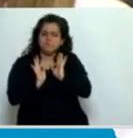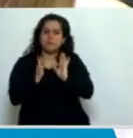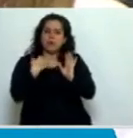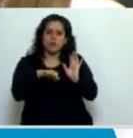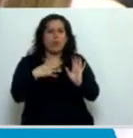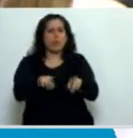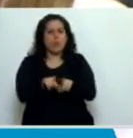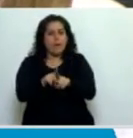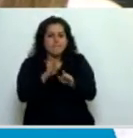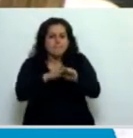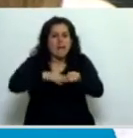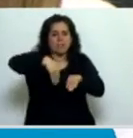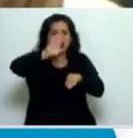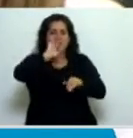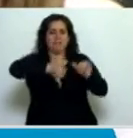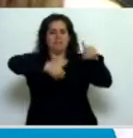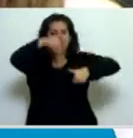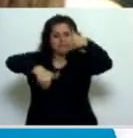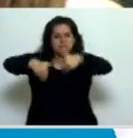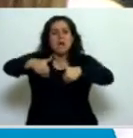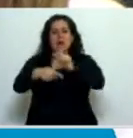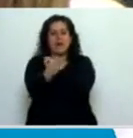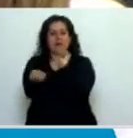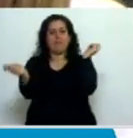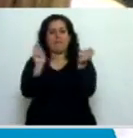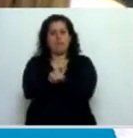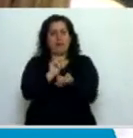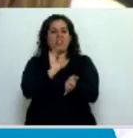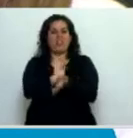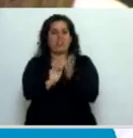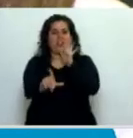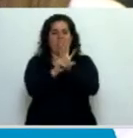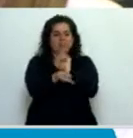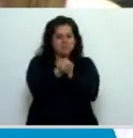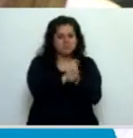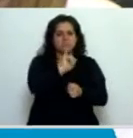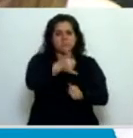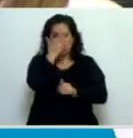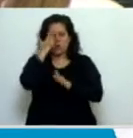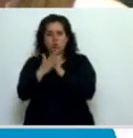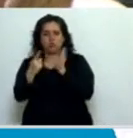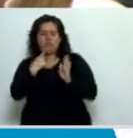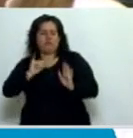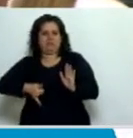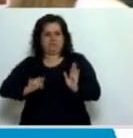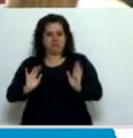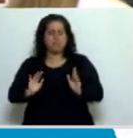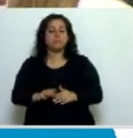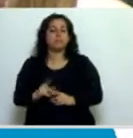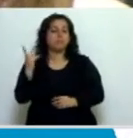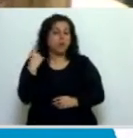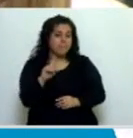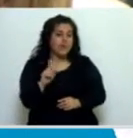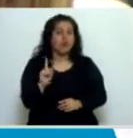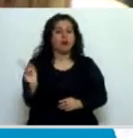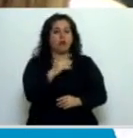establecer una mayoría calificada para la reforma de una ley. Por lo tanto, si de algo podríamos